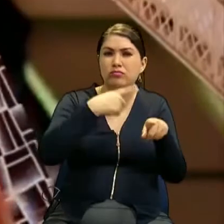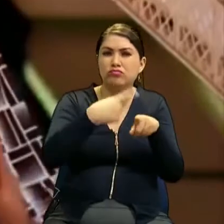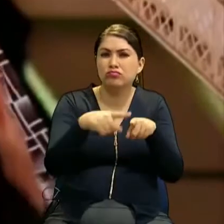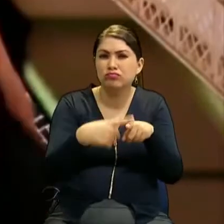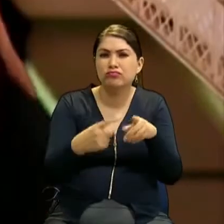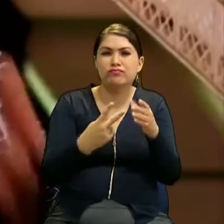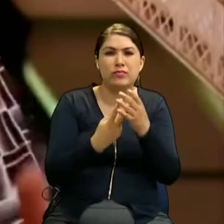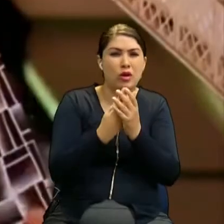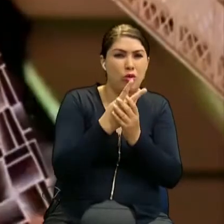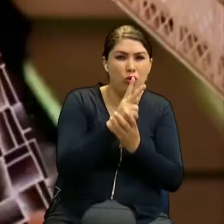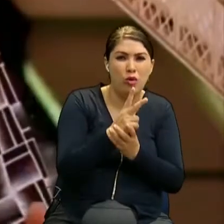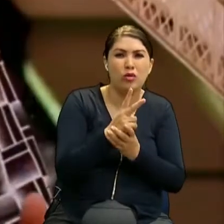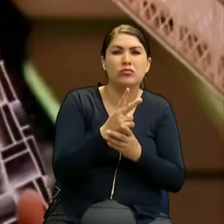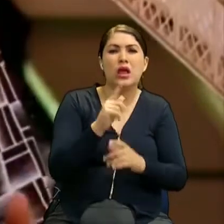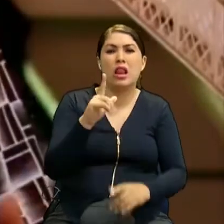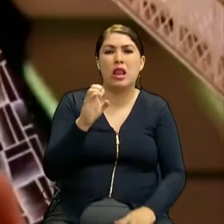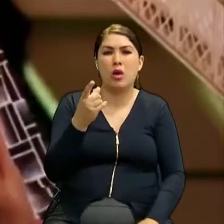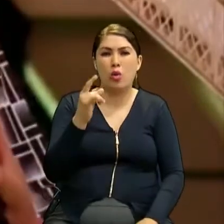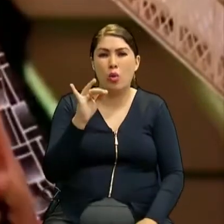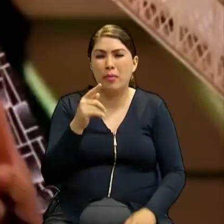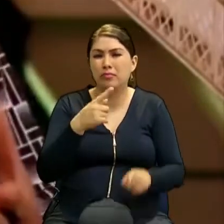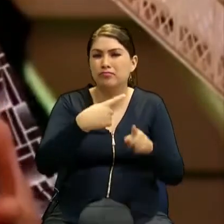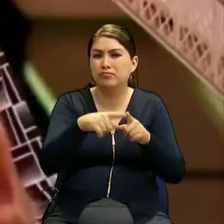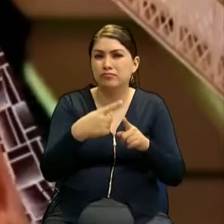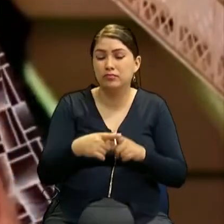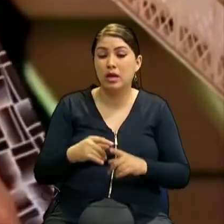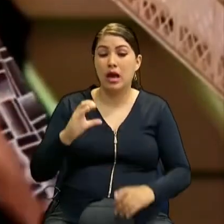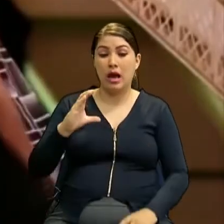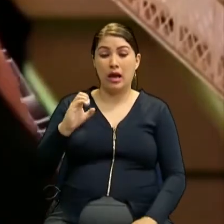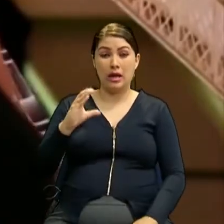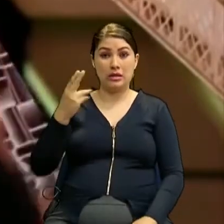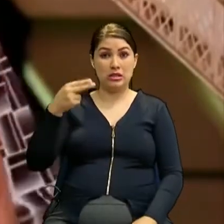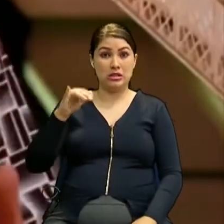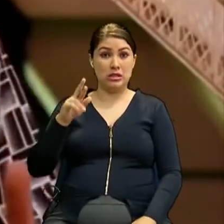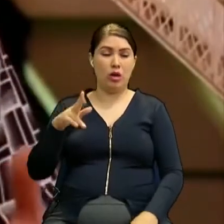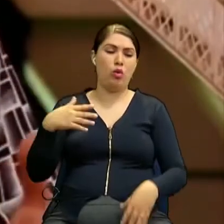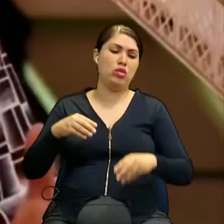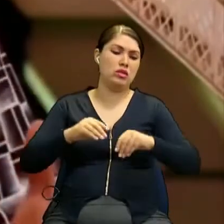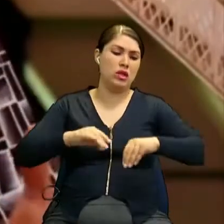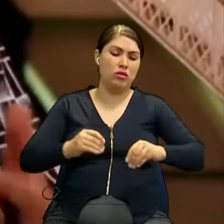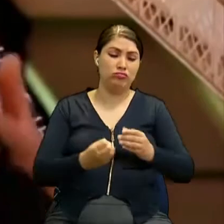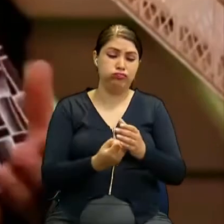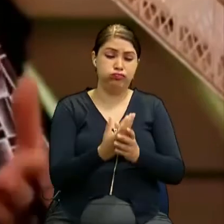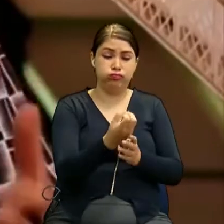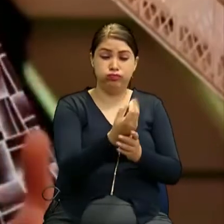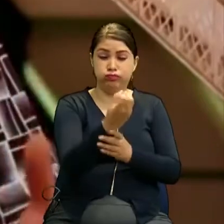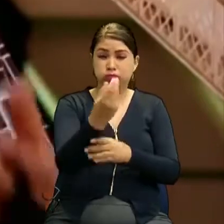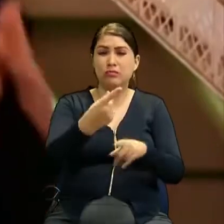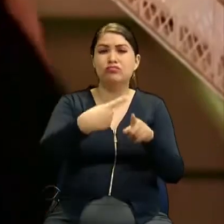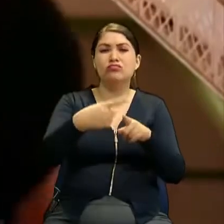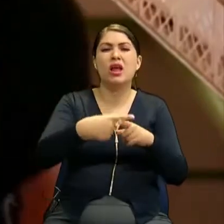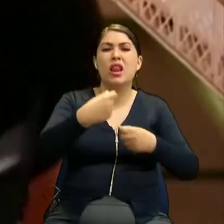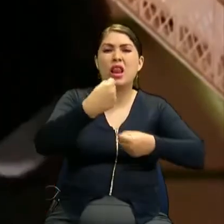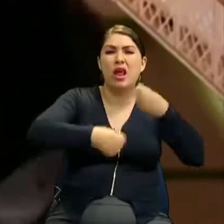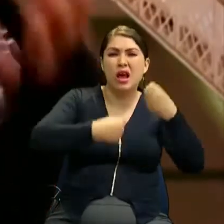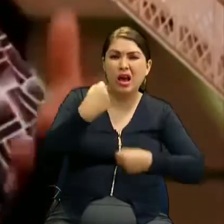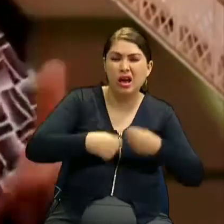hortaliza, toda la legumbre. ¿Sí? Cáchira es una tierra productiva en lácteos,